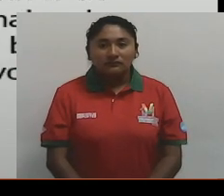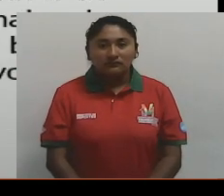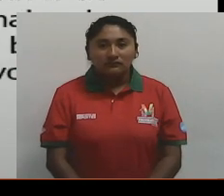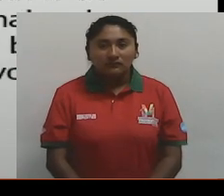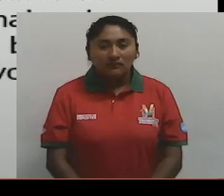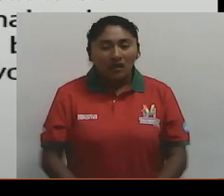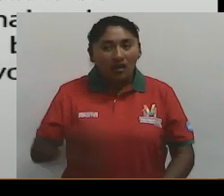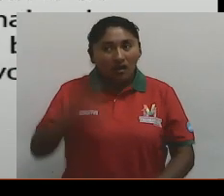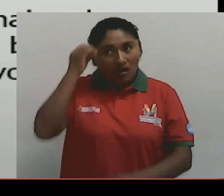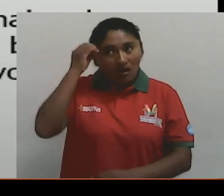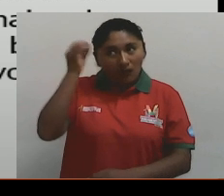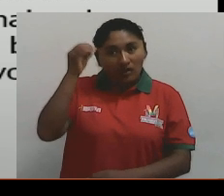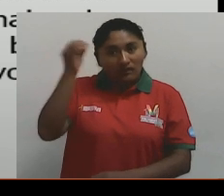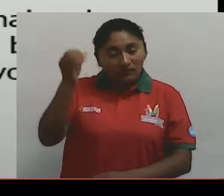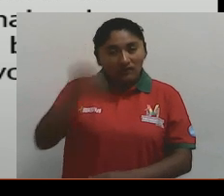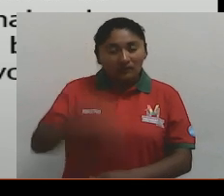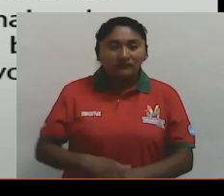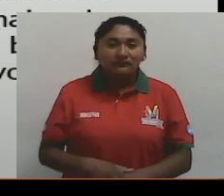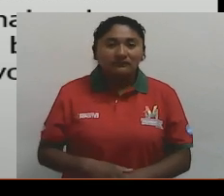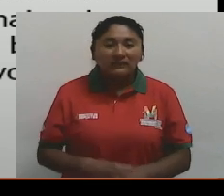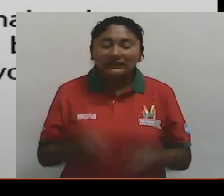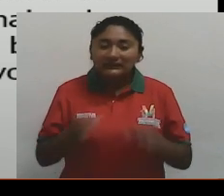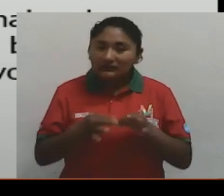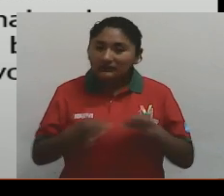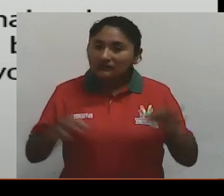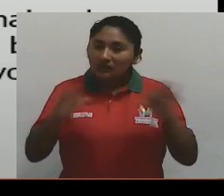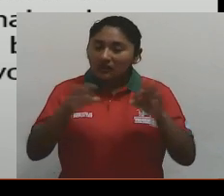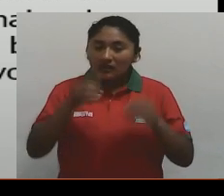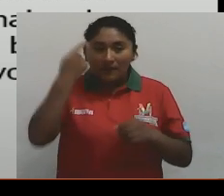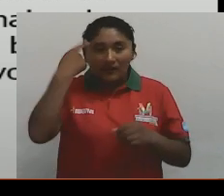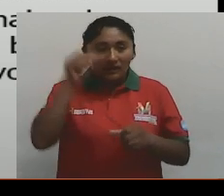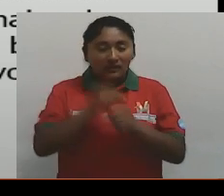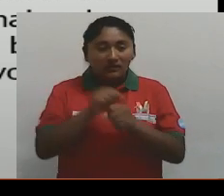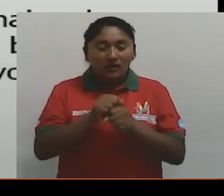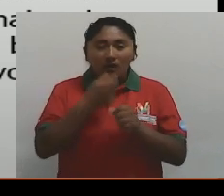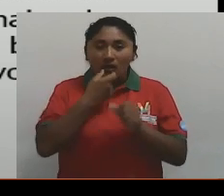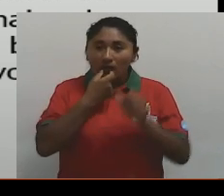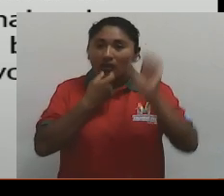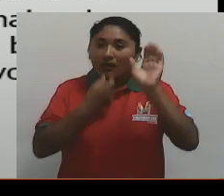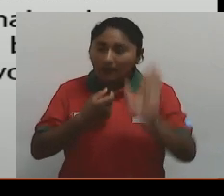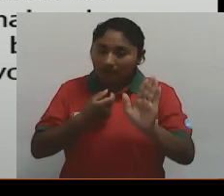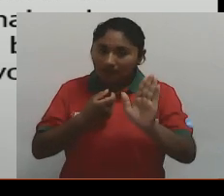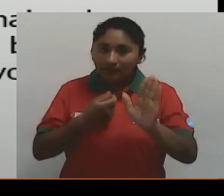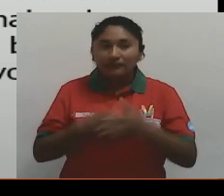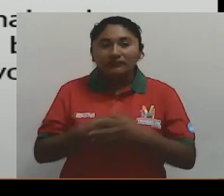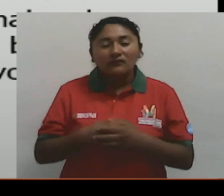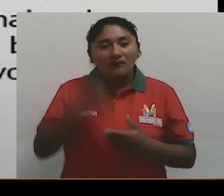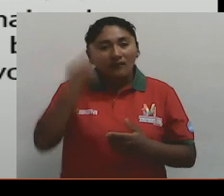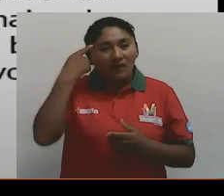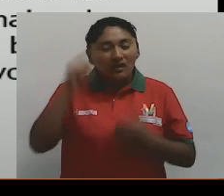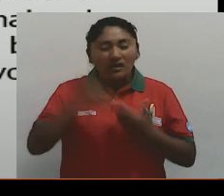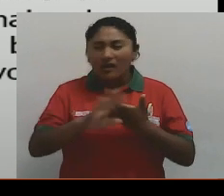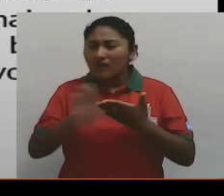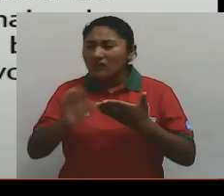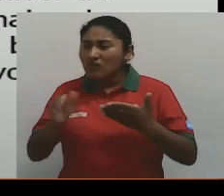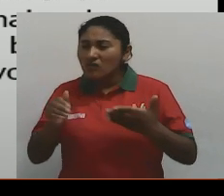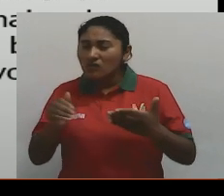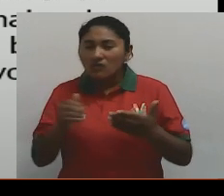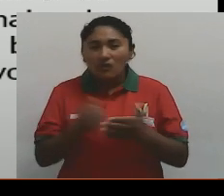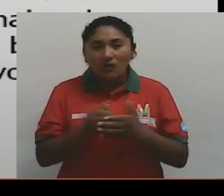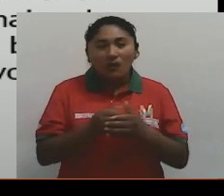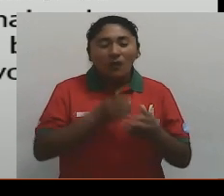Objetividad. Es indispensable para la labor arbitral que el árbitro sea objetivo durante todo el desarrollo del partido y especialmente en el momento de